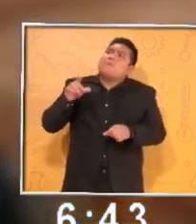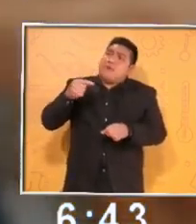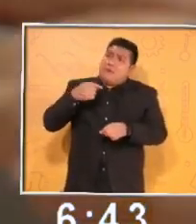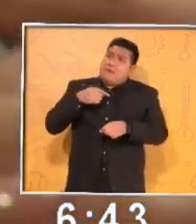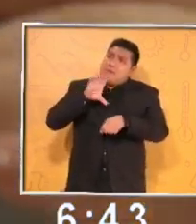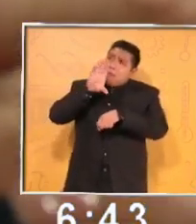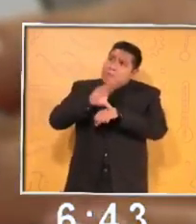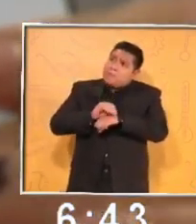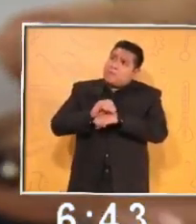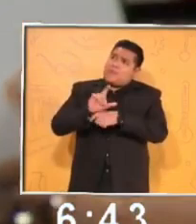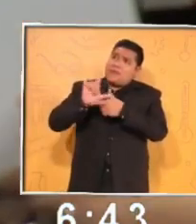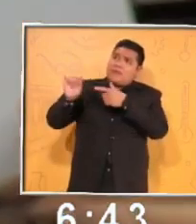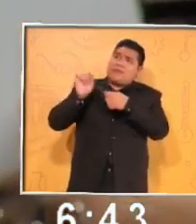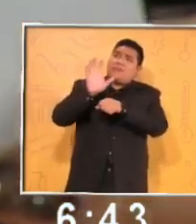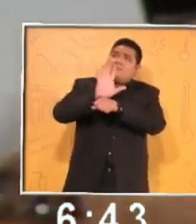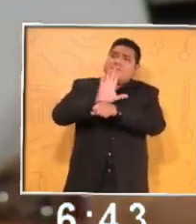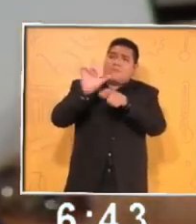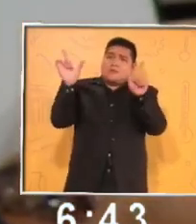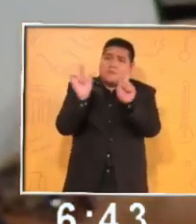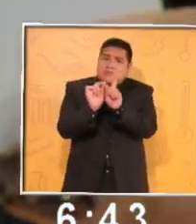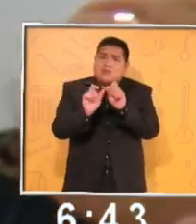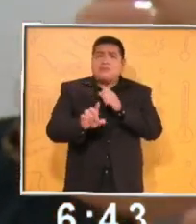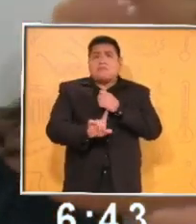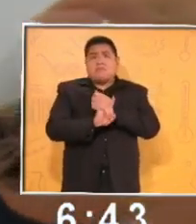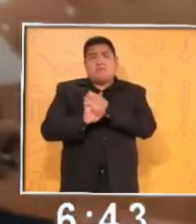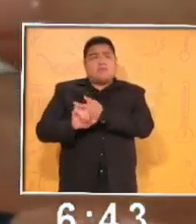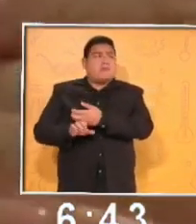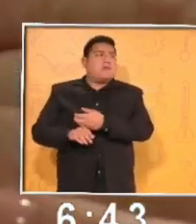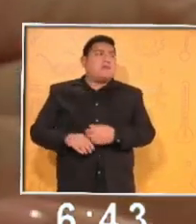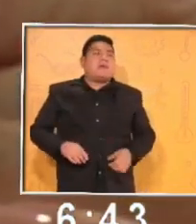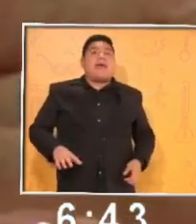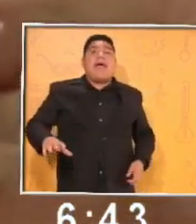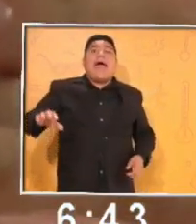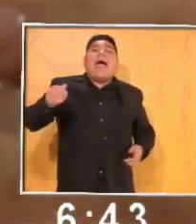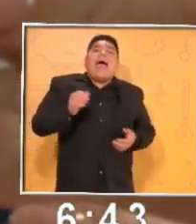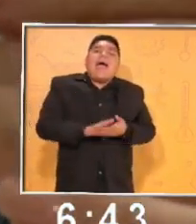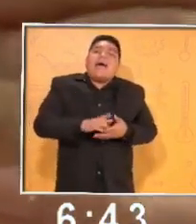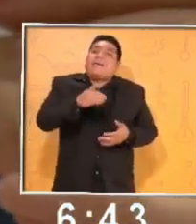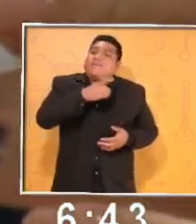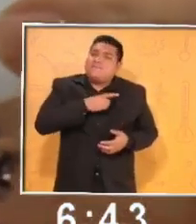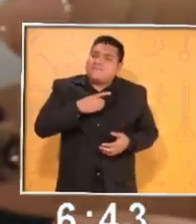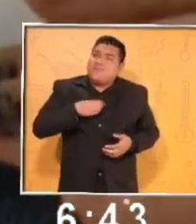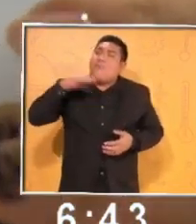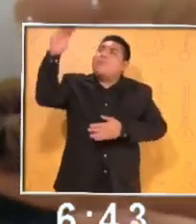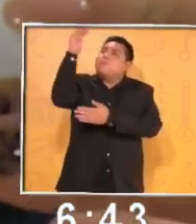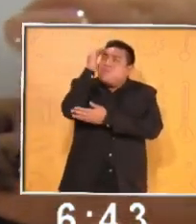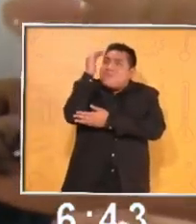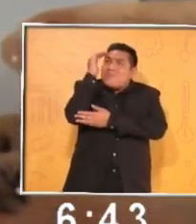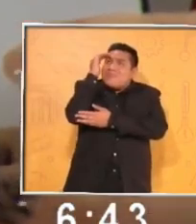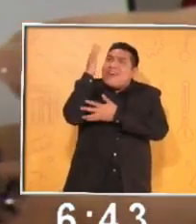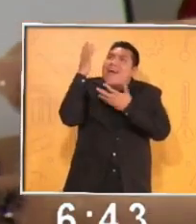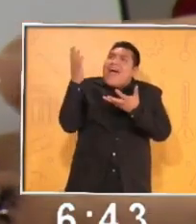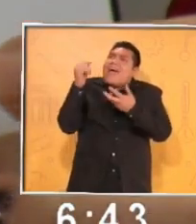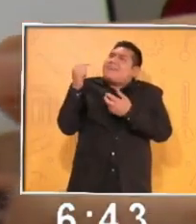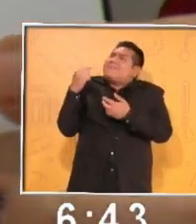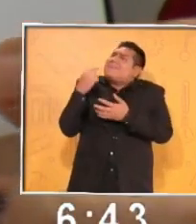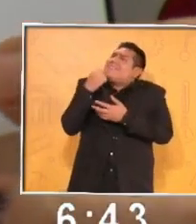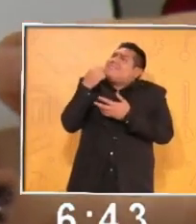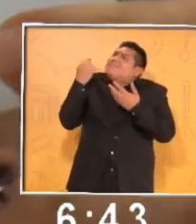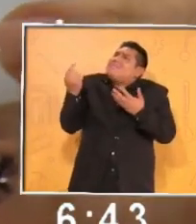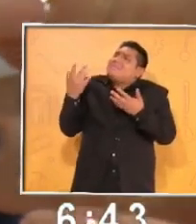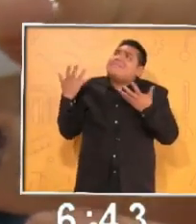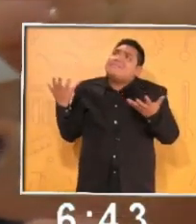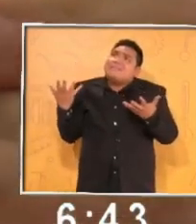cine minimizando la situación? Ahí hay que tener agilidad mental. ¿Qué es lo que les voy a decir?